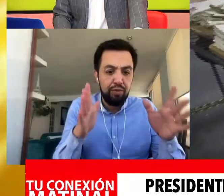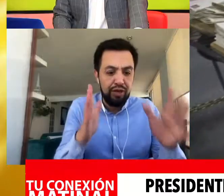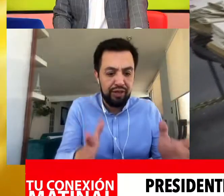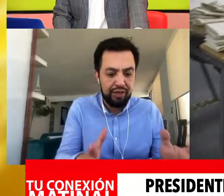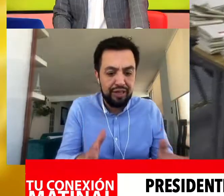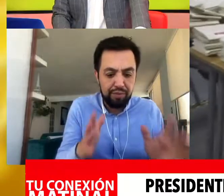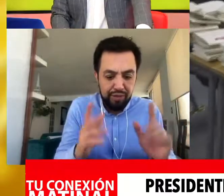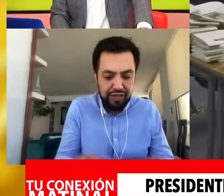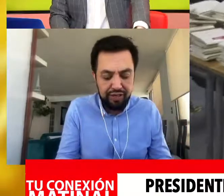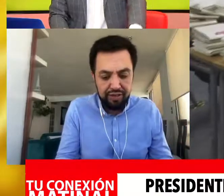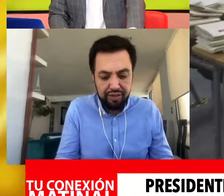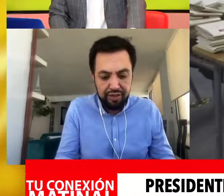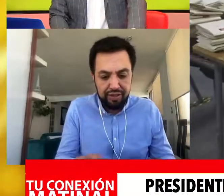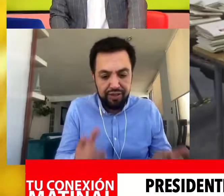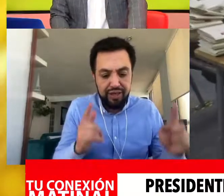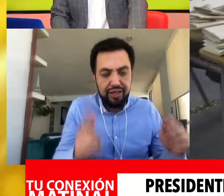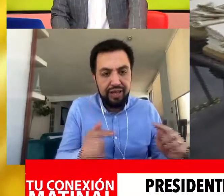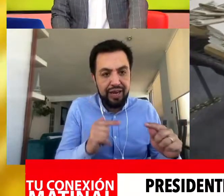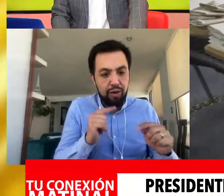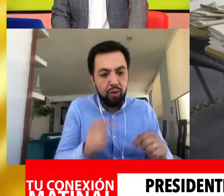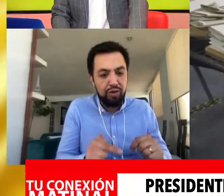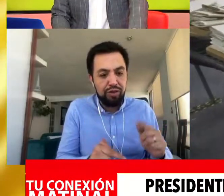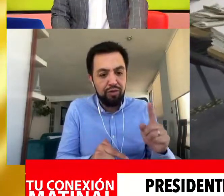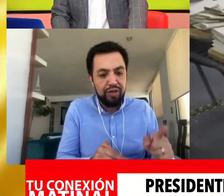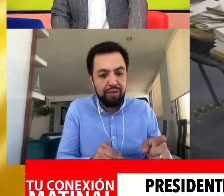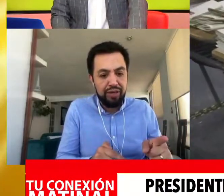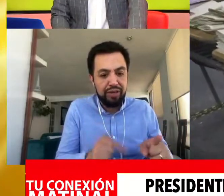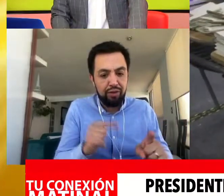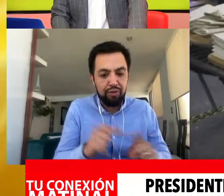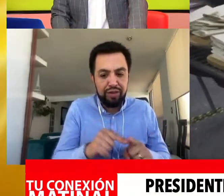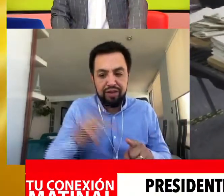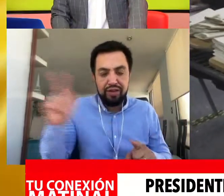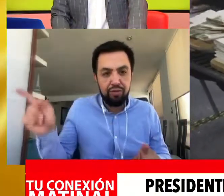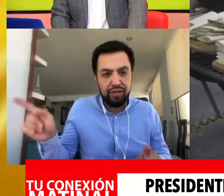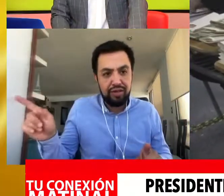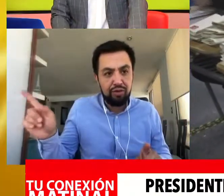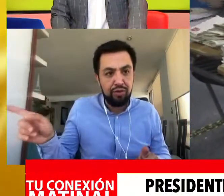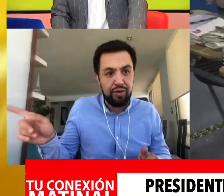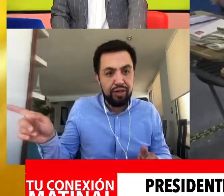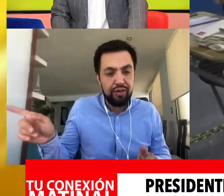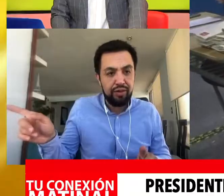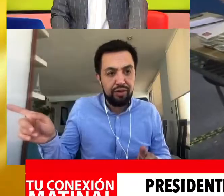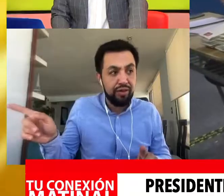explicando de por qué. Y explica que en realidad el acuerdo de noviembre